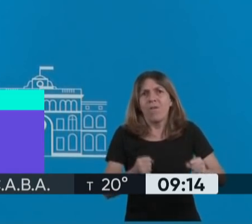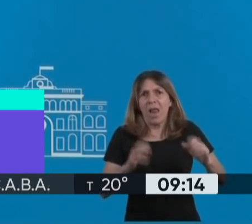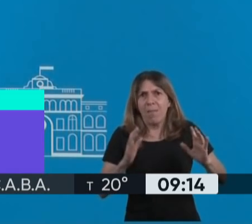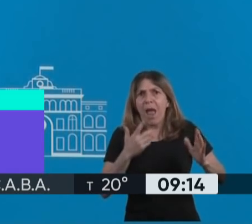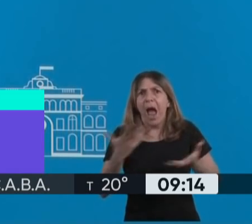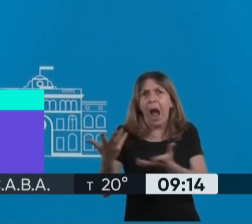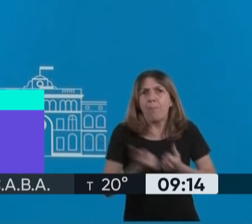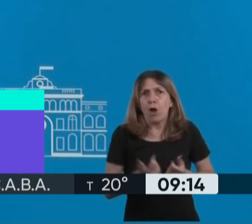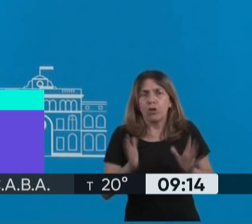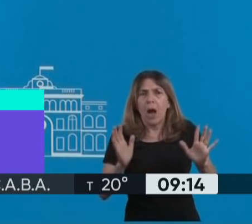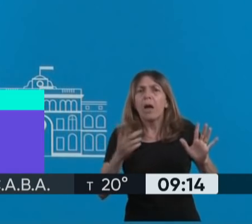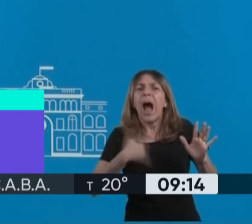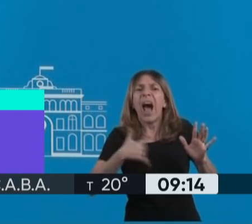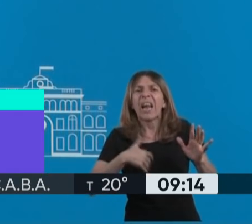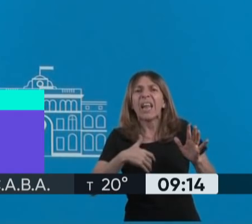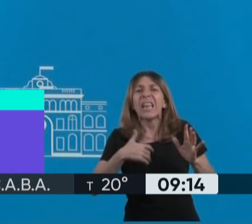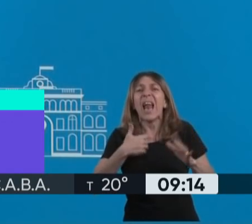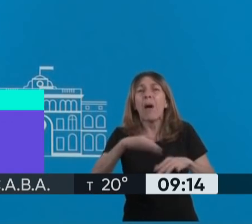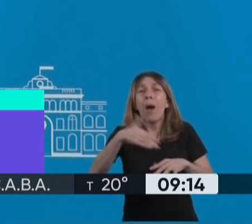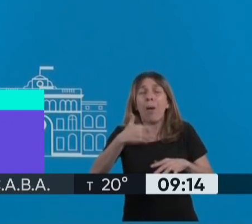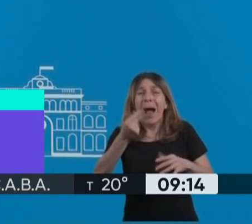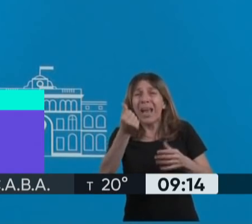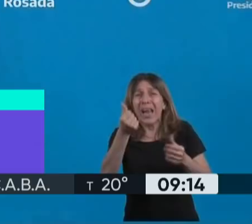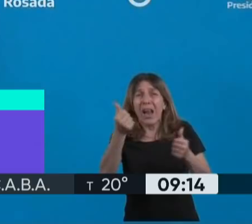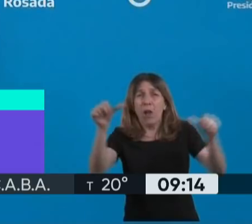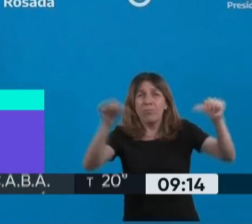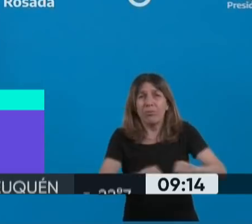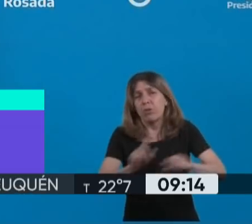Y no, la Argentina no va a entrar en default. Muchas gracias, Nicolás.